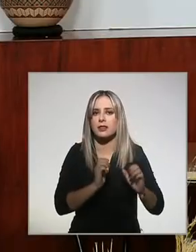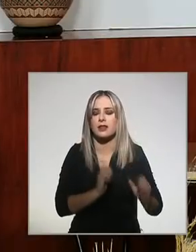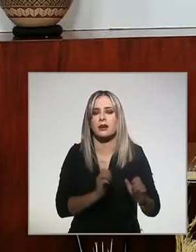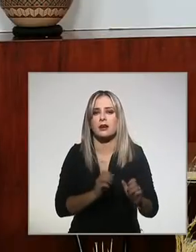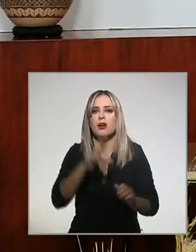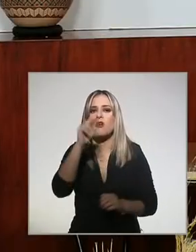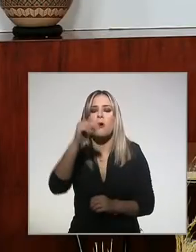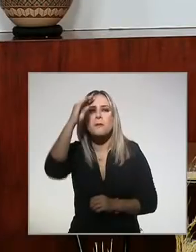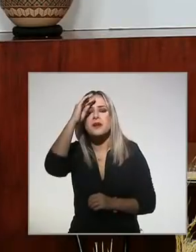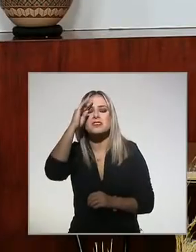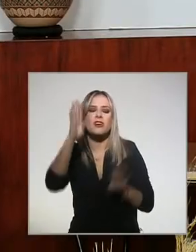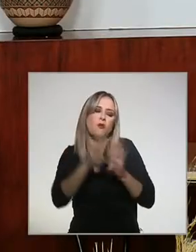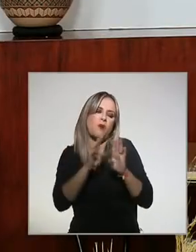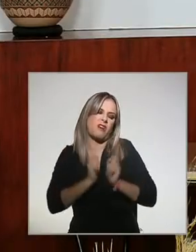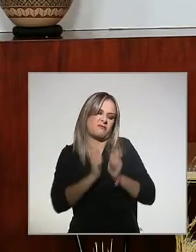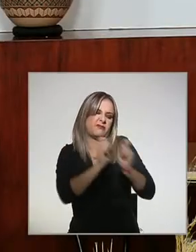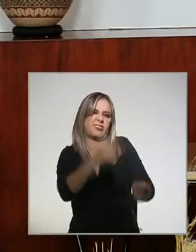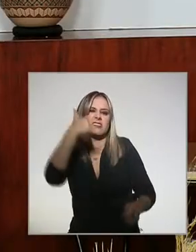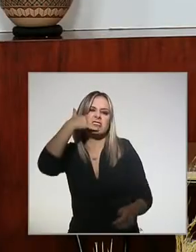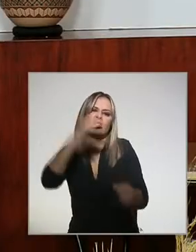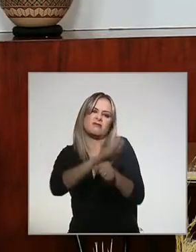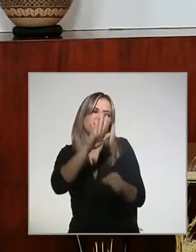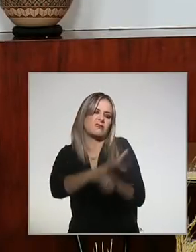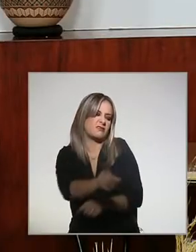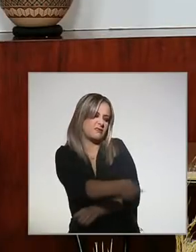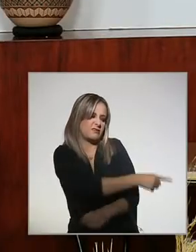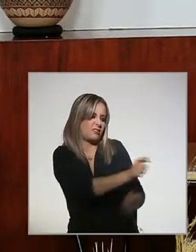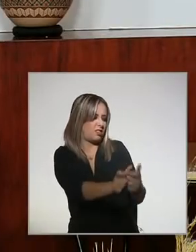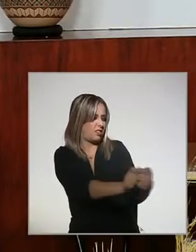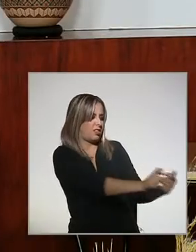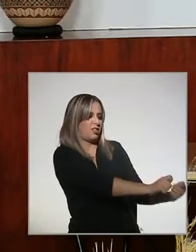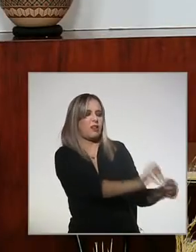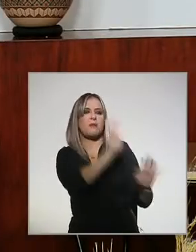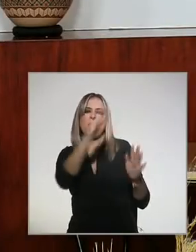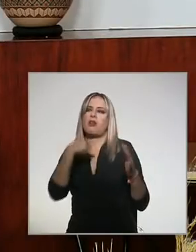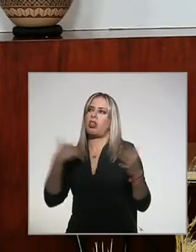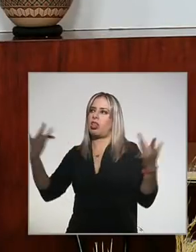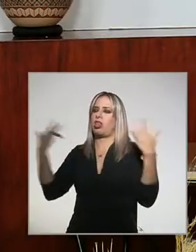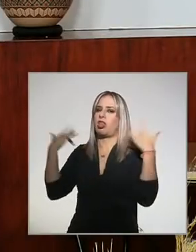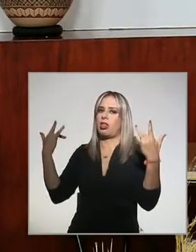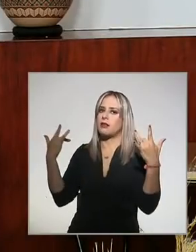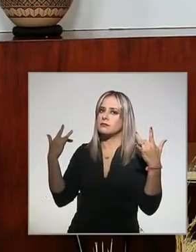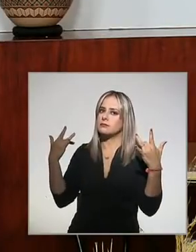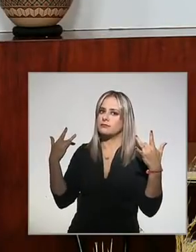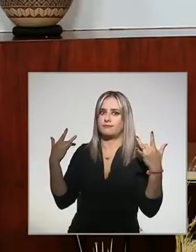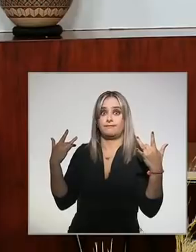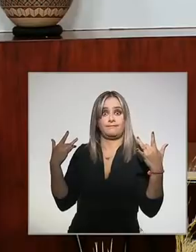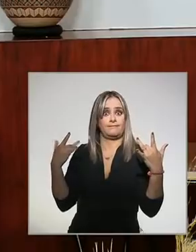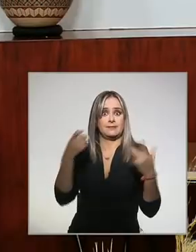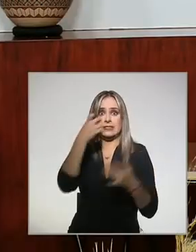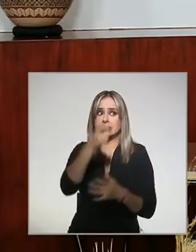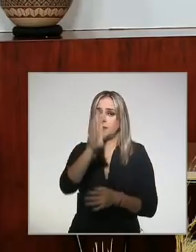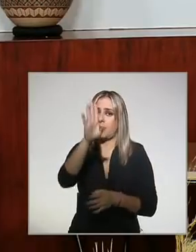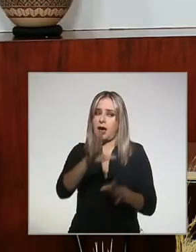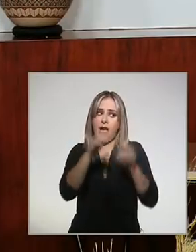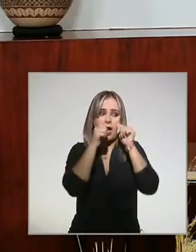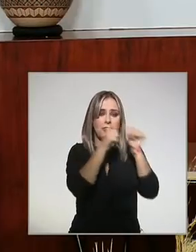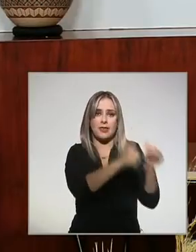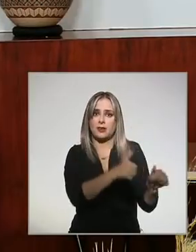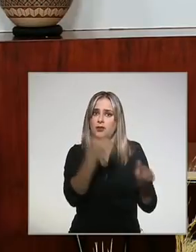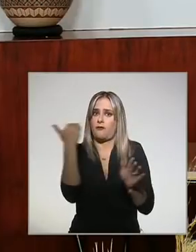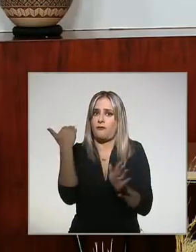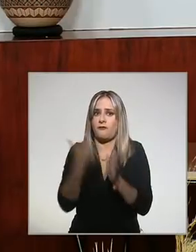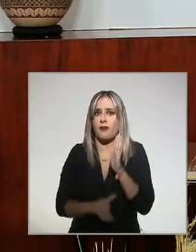que delegar no sería delegar, es realmente desentenderme. Es una forma de negligencia, tendría que catalogarse hasta